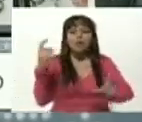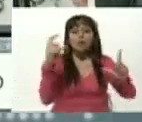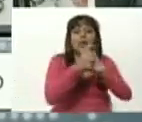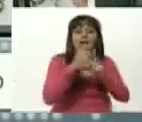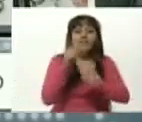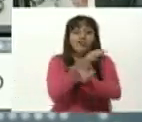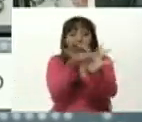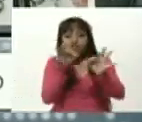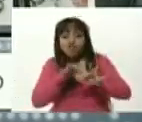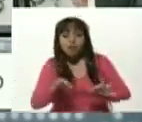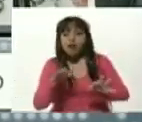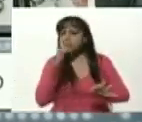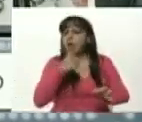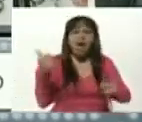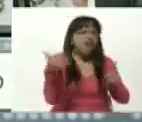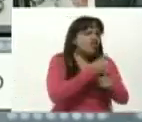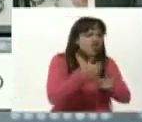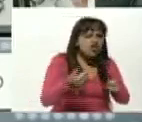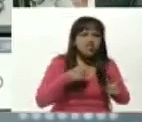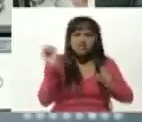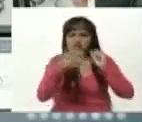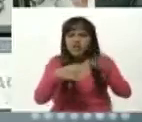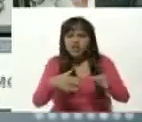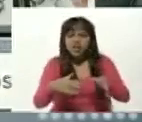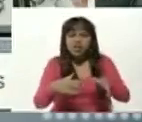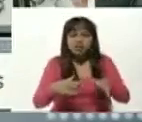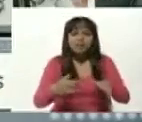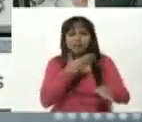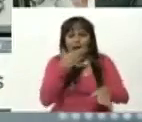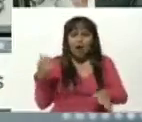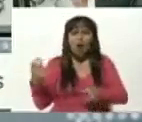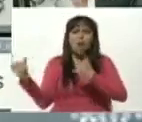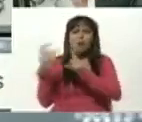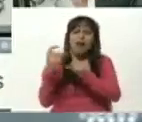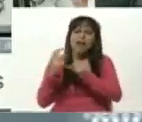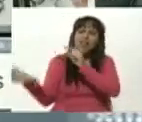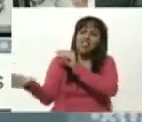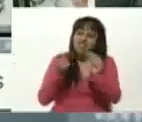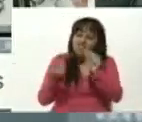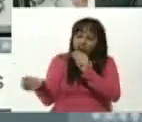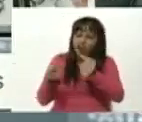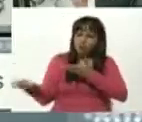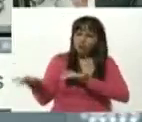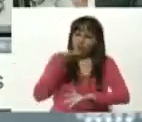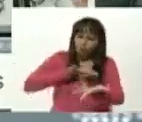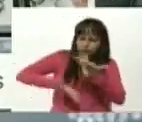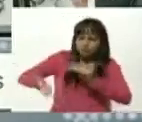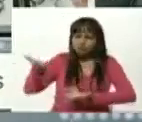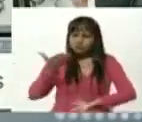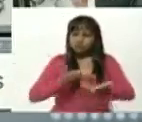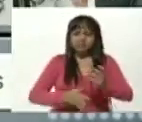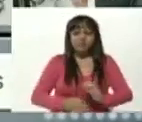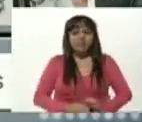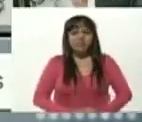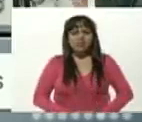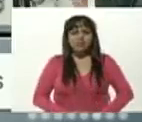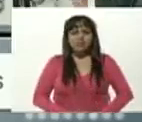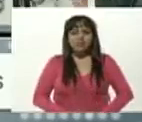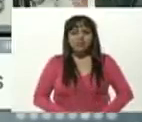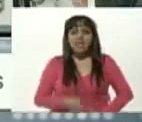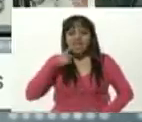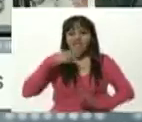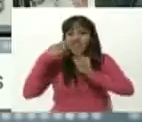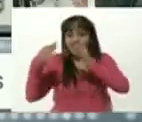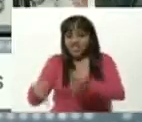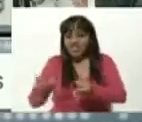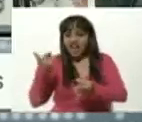a través de la violencia, a través de la palabra, del diálogo, de las poderosas verdades